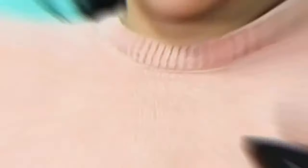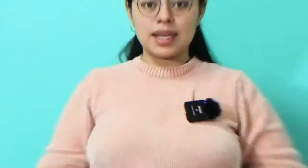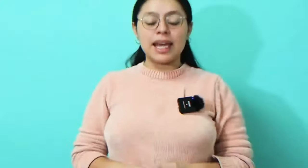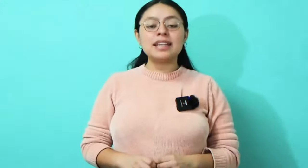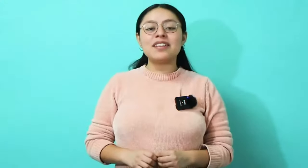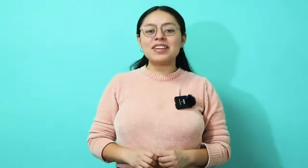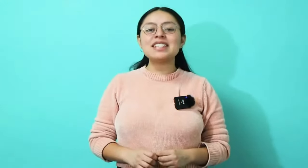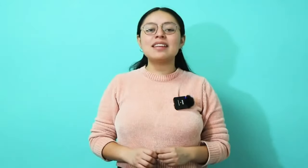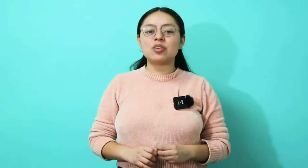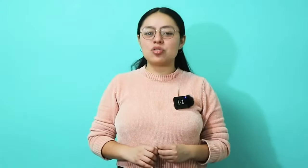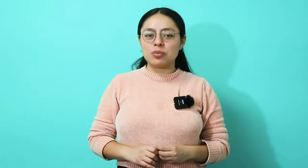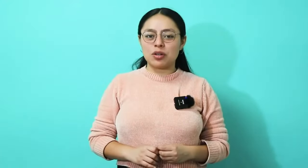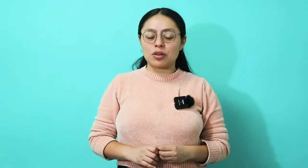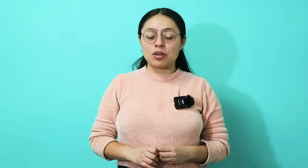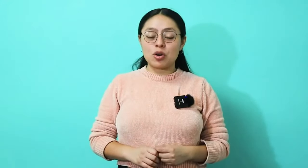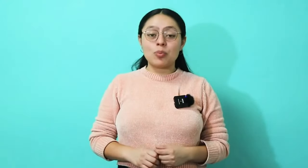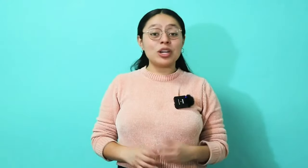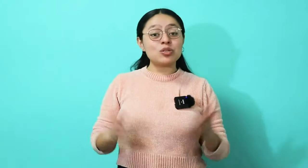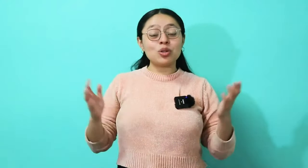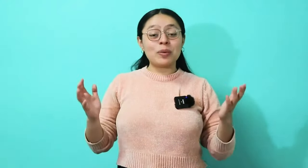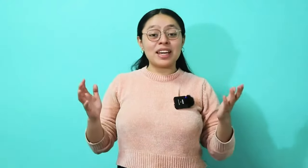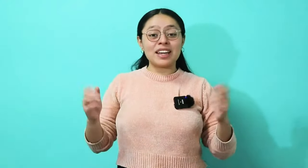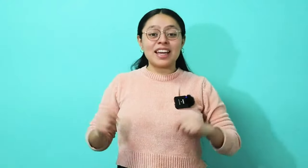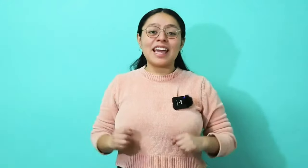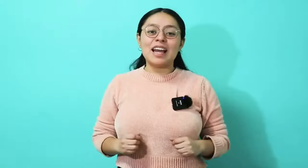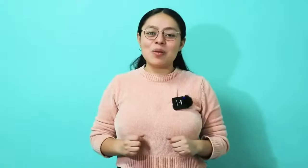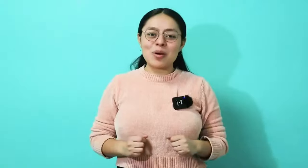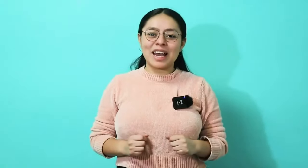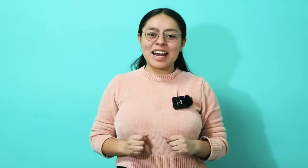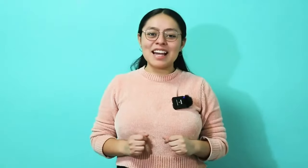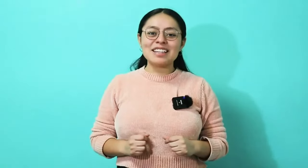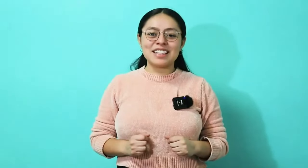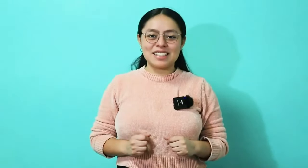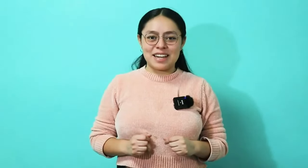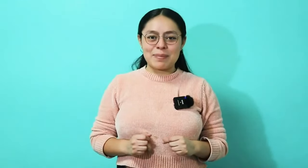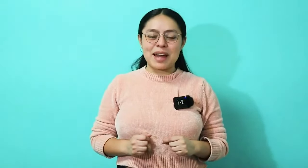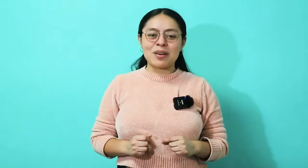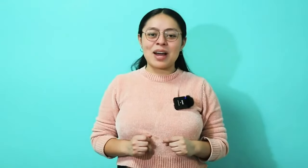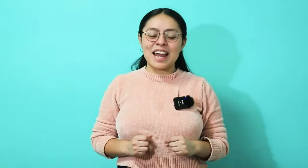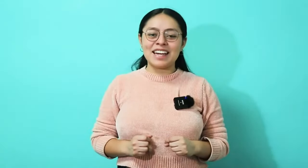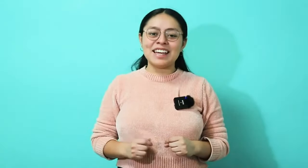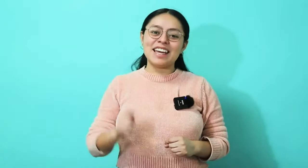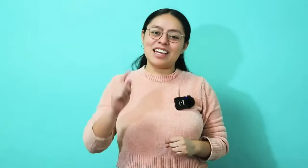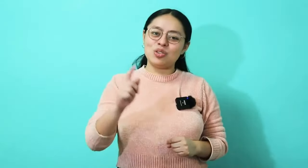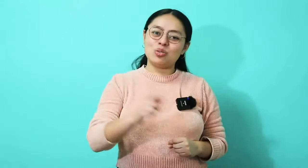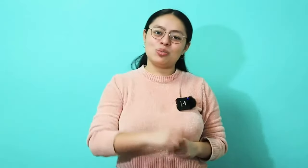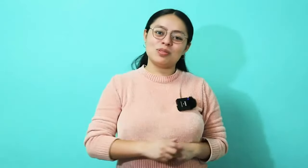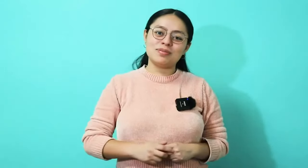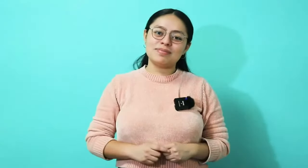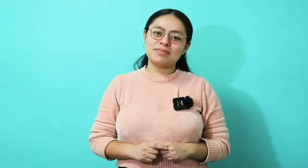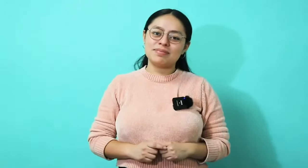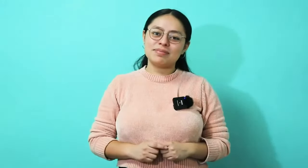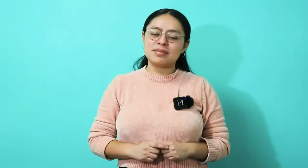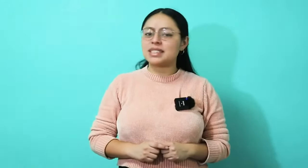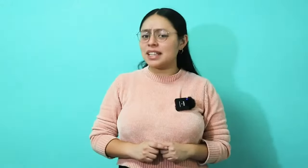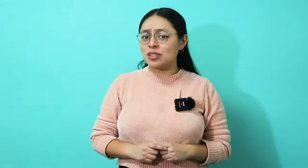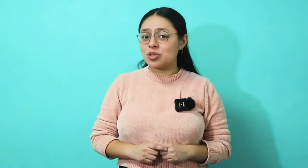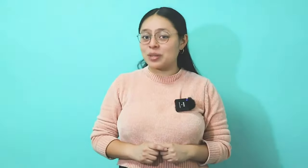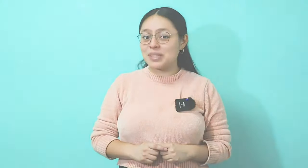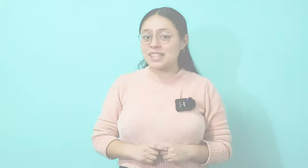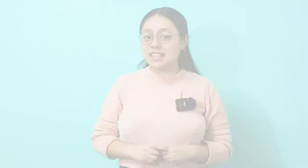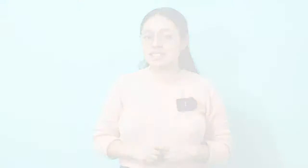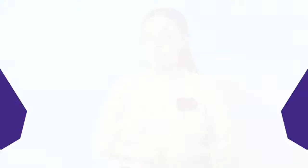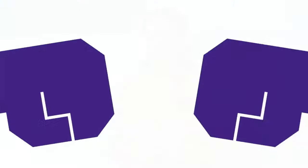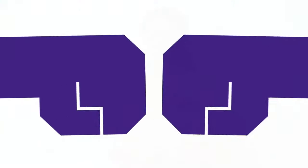República. En Defensa del Consumidor, por Estudio B, el nuevo canal de Sin Embargo al Aire en YouTube. ¿Ya